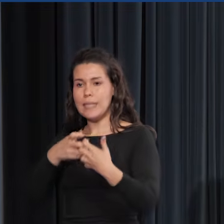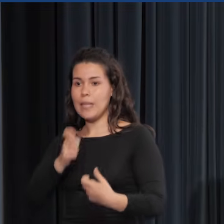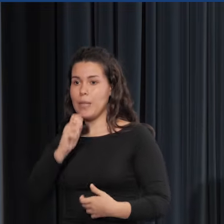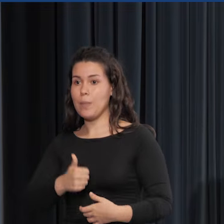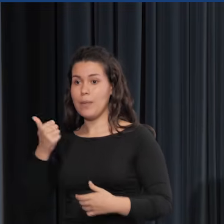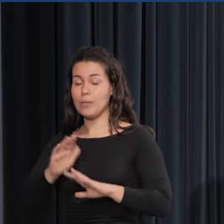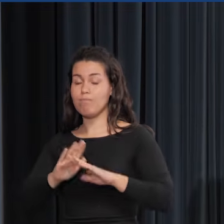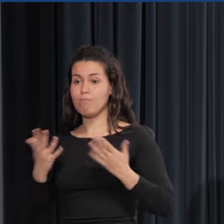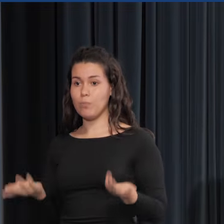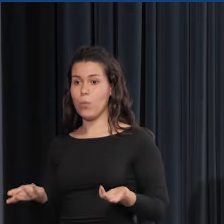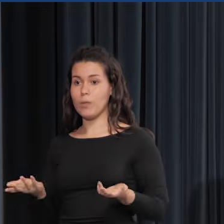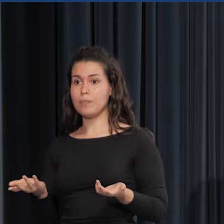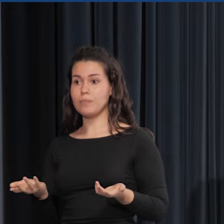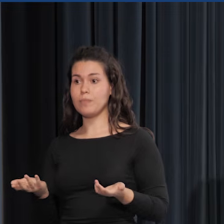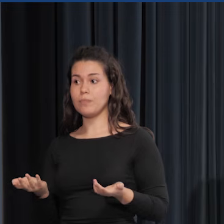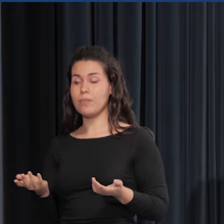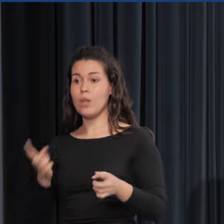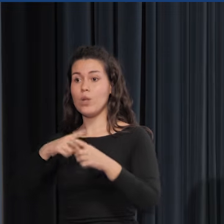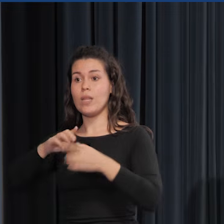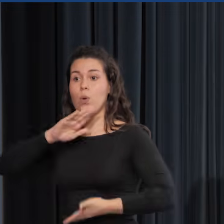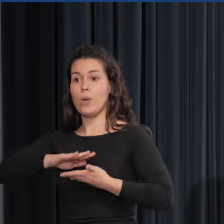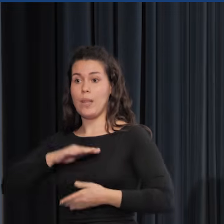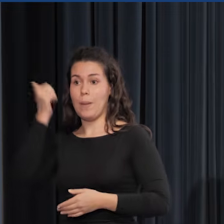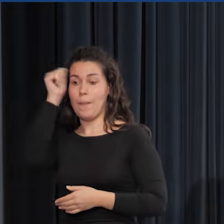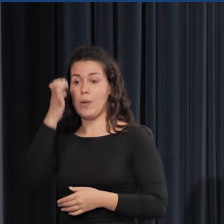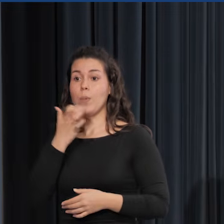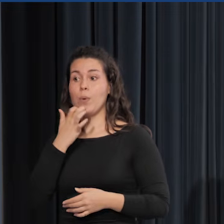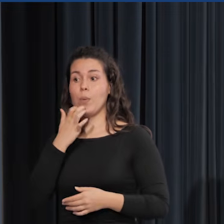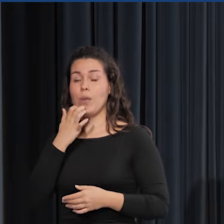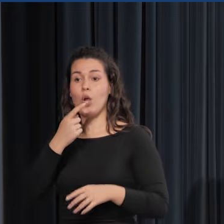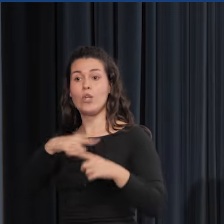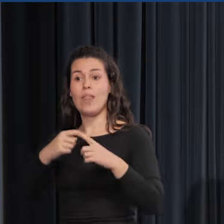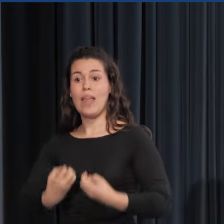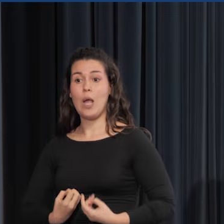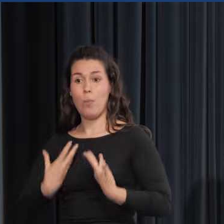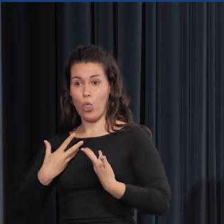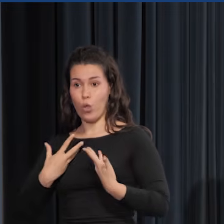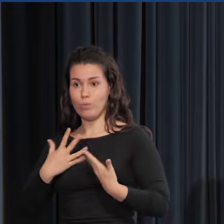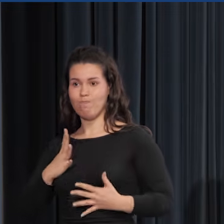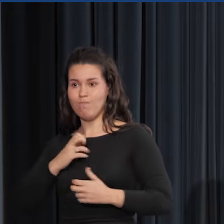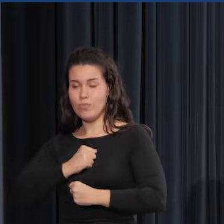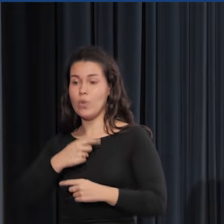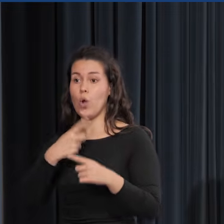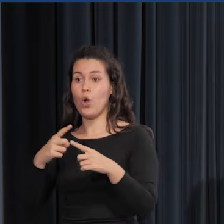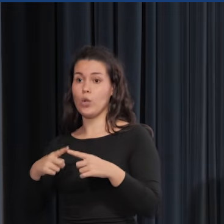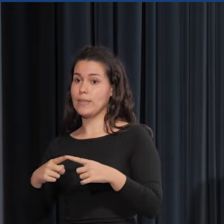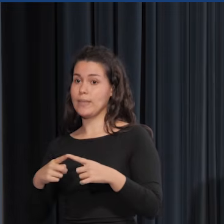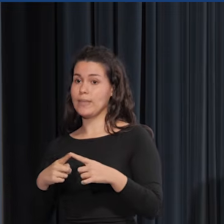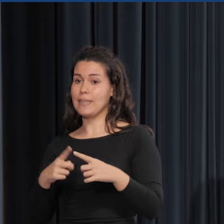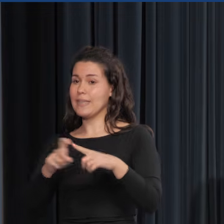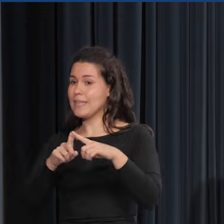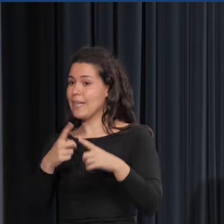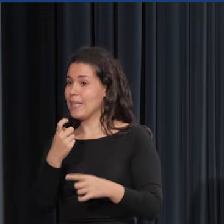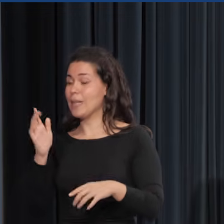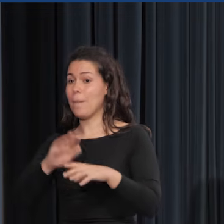la presunción de que las cualidades tradicionalmente masculinas como la supresión de emociones son habilidades o cualificaciones que se necesitan para ser